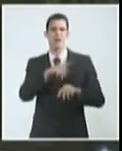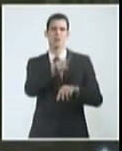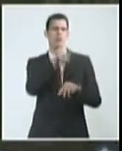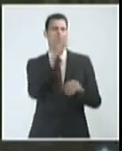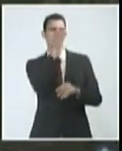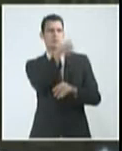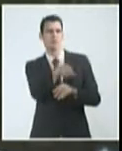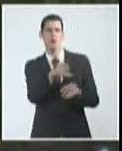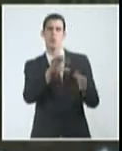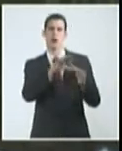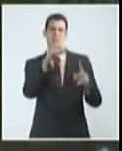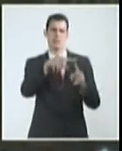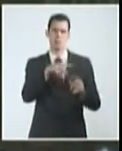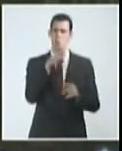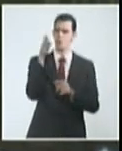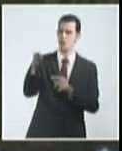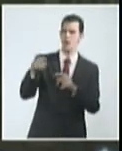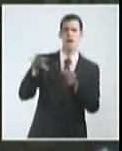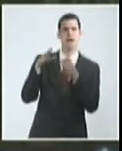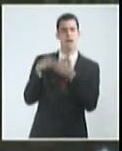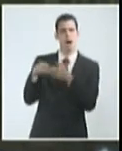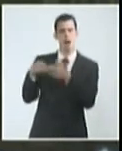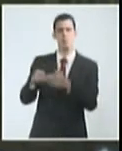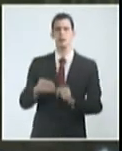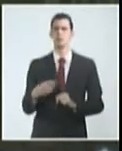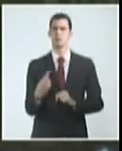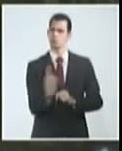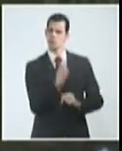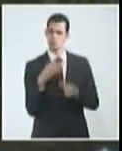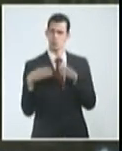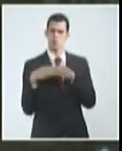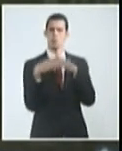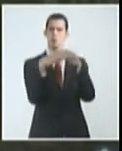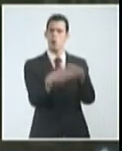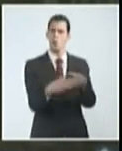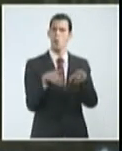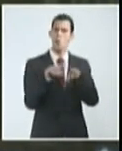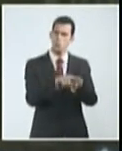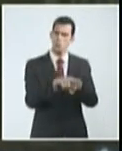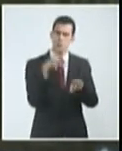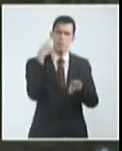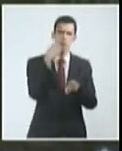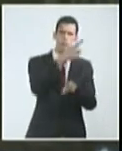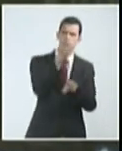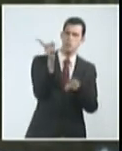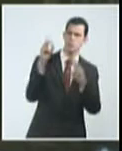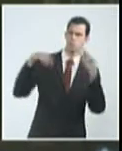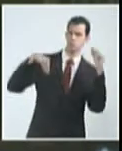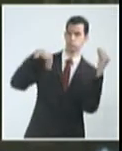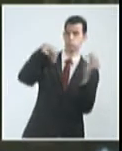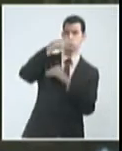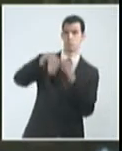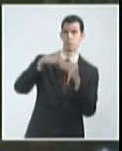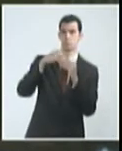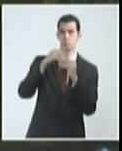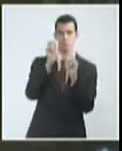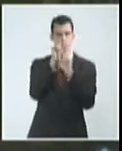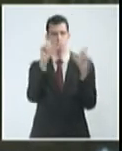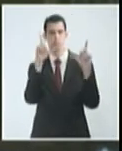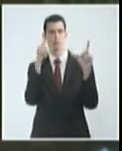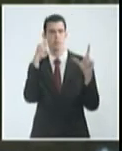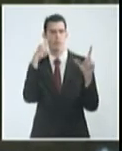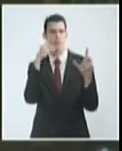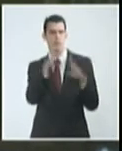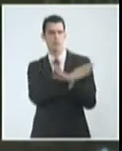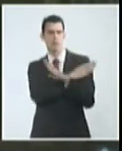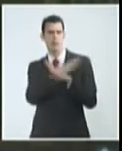pudimos contratar los periodistas que le acompañamos de cómo se van transformando las comunidades y se van resolviendo problemas que